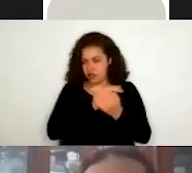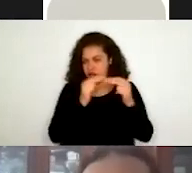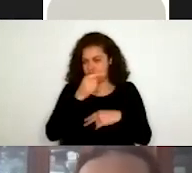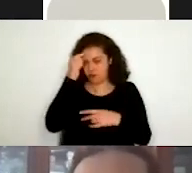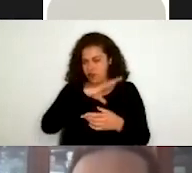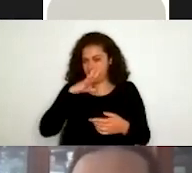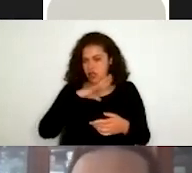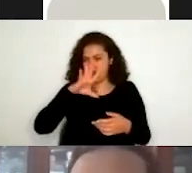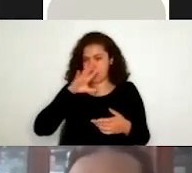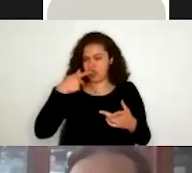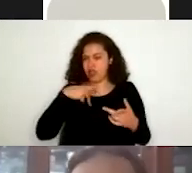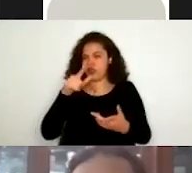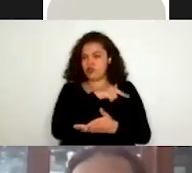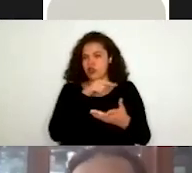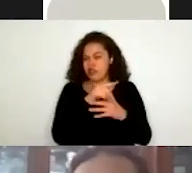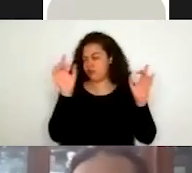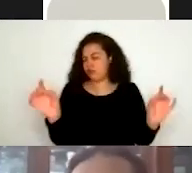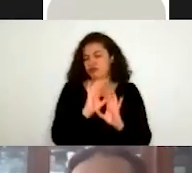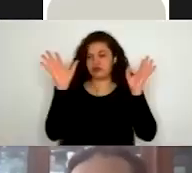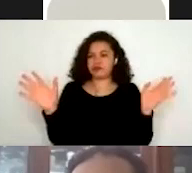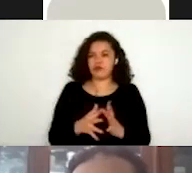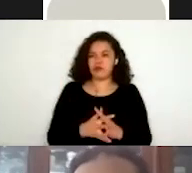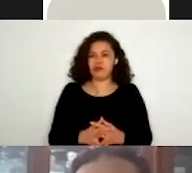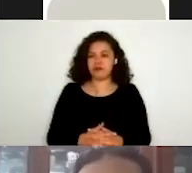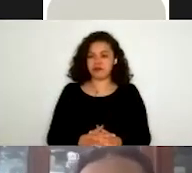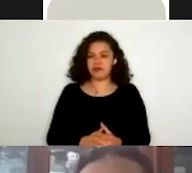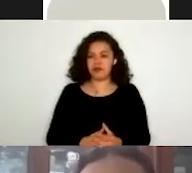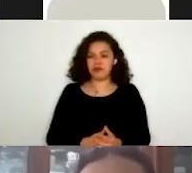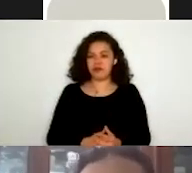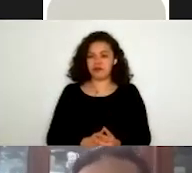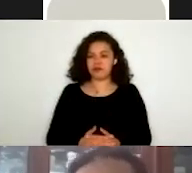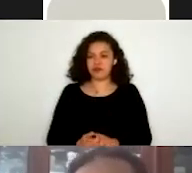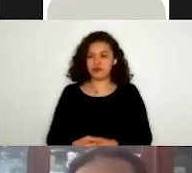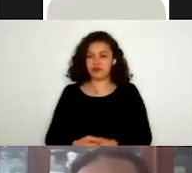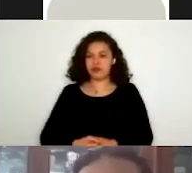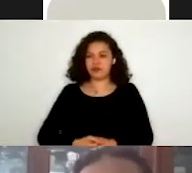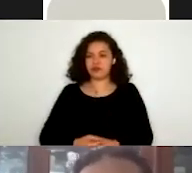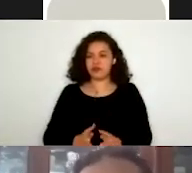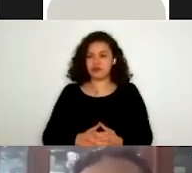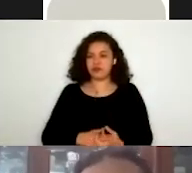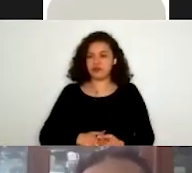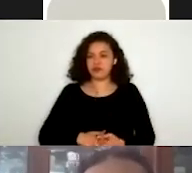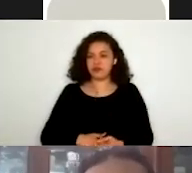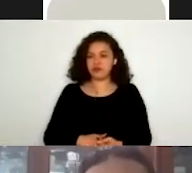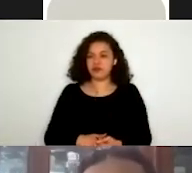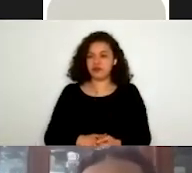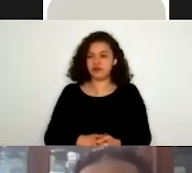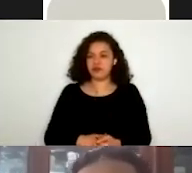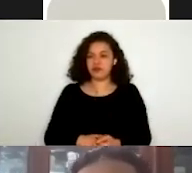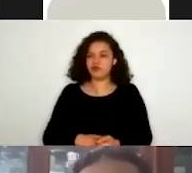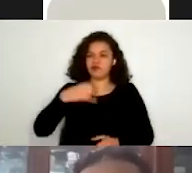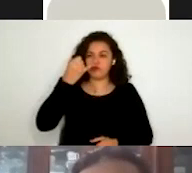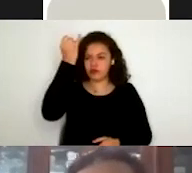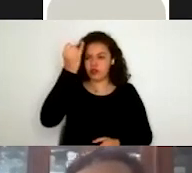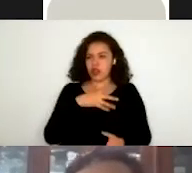que de pronto que ocupan exclusivamente, no sé, me imagino un primer